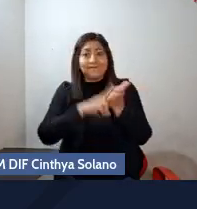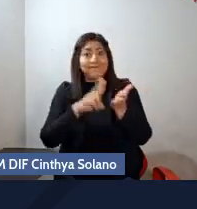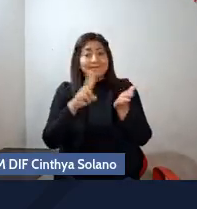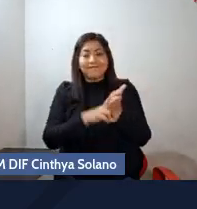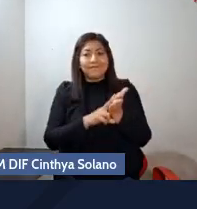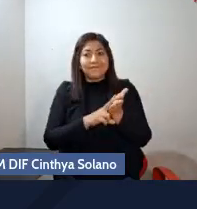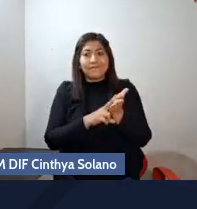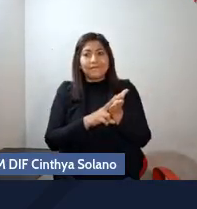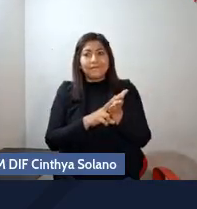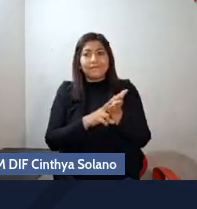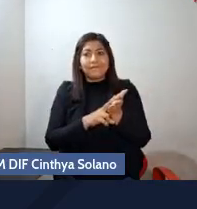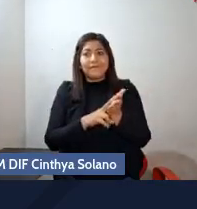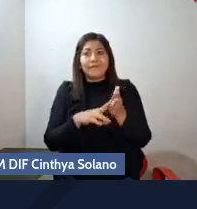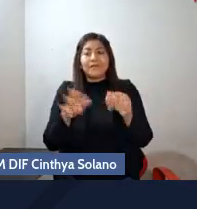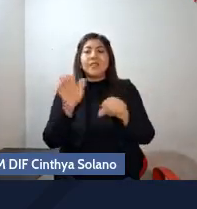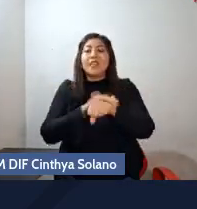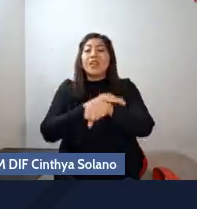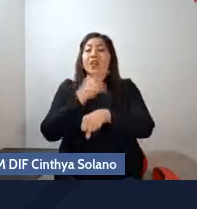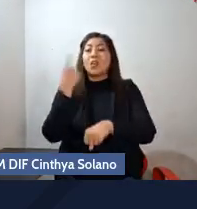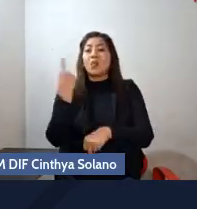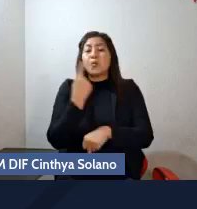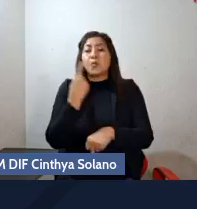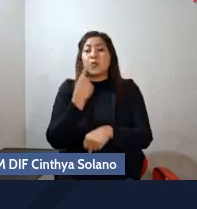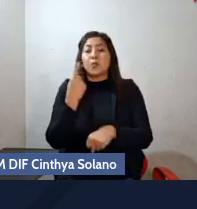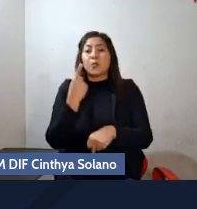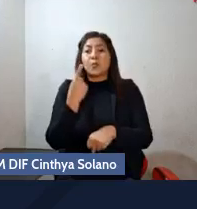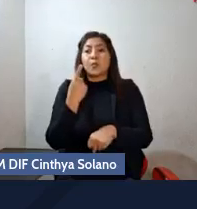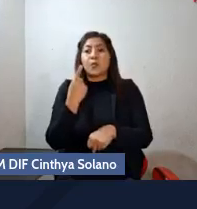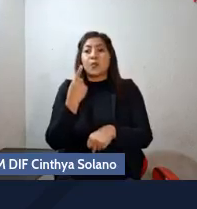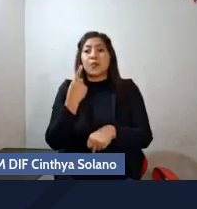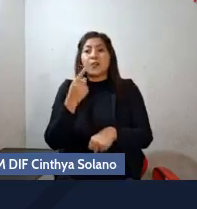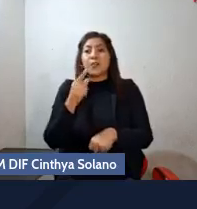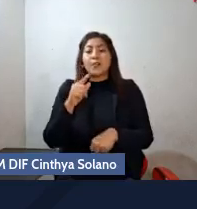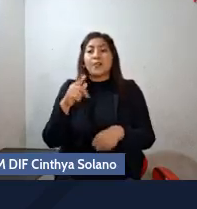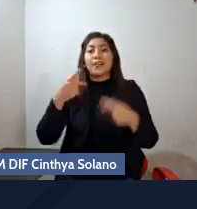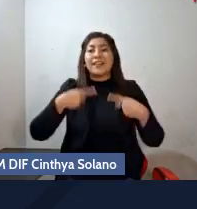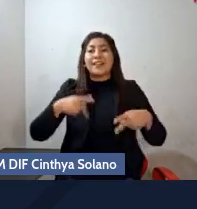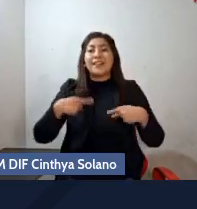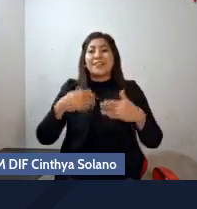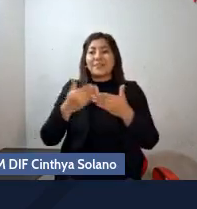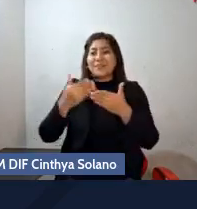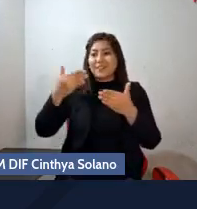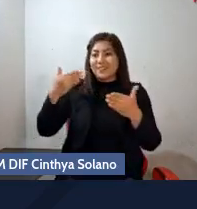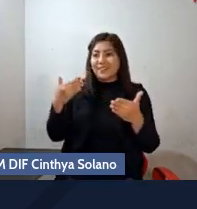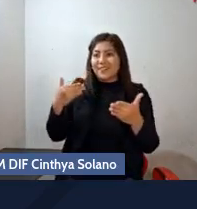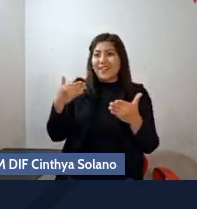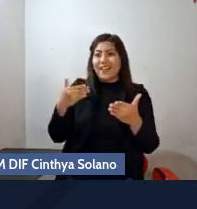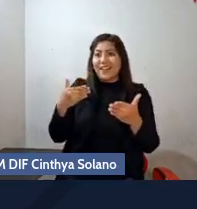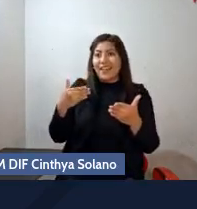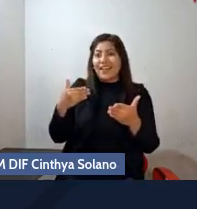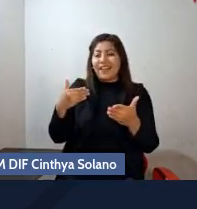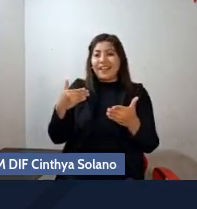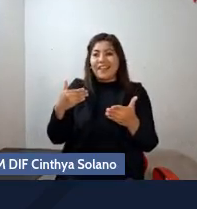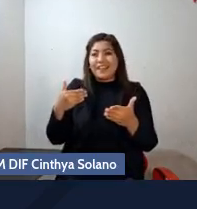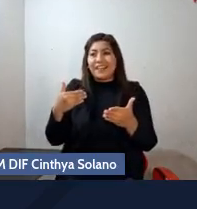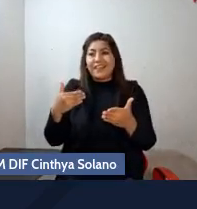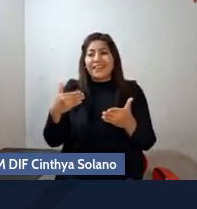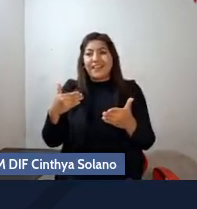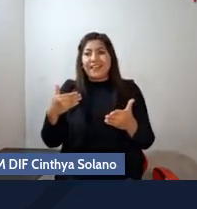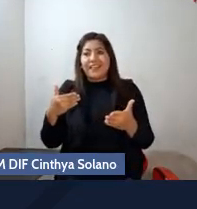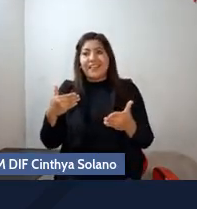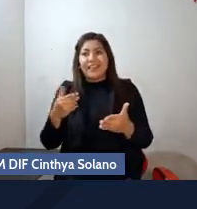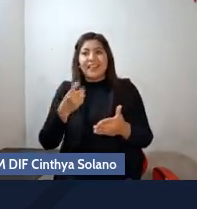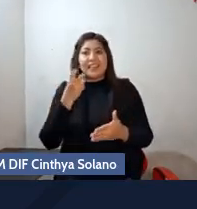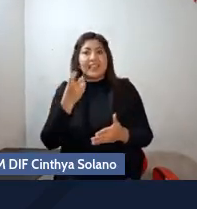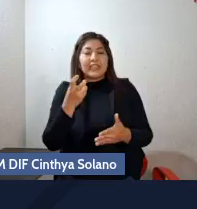Porque puede ser que la persona, antes de firmar ese documento, a lo mejor hizo una transmisión de esa propiedad y